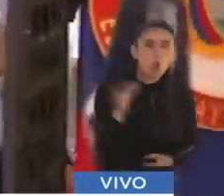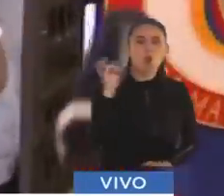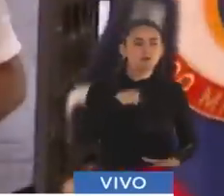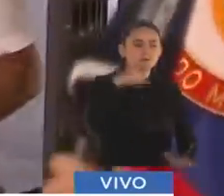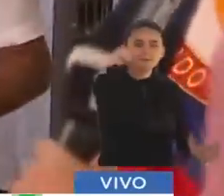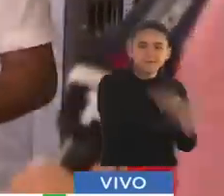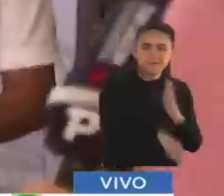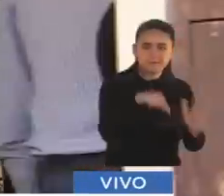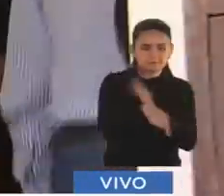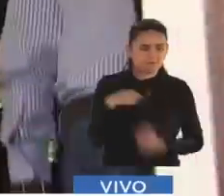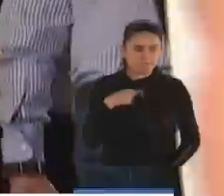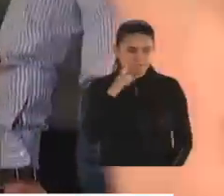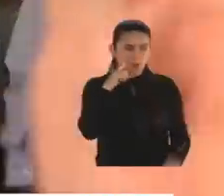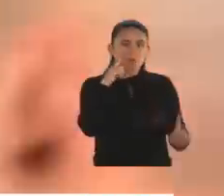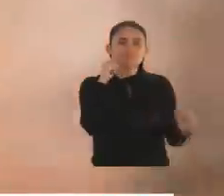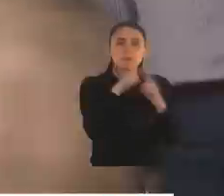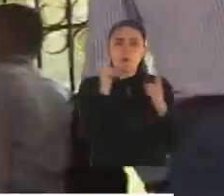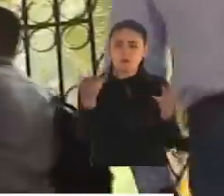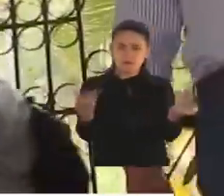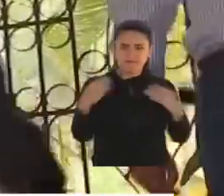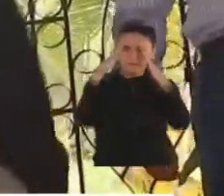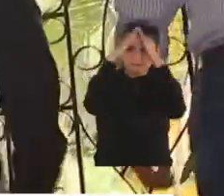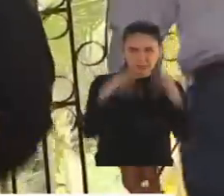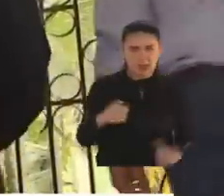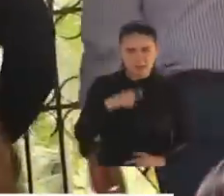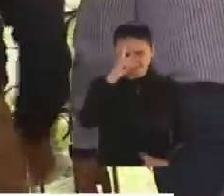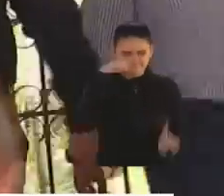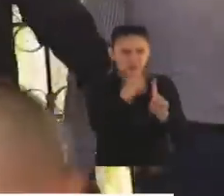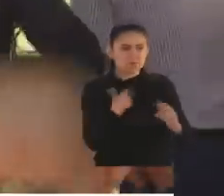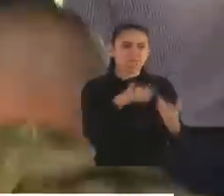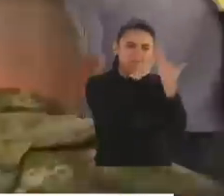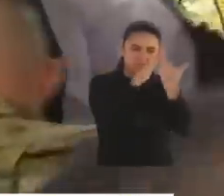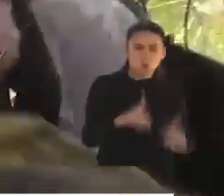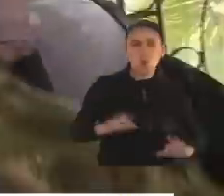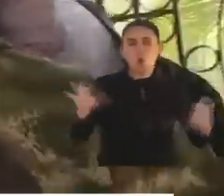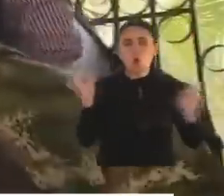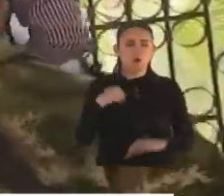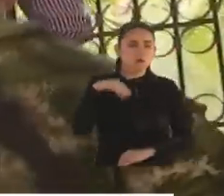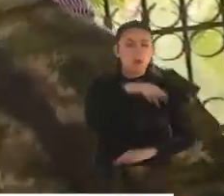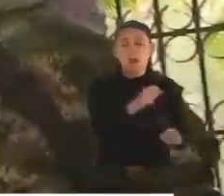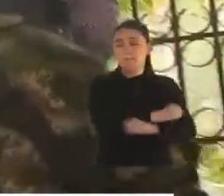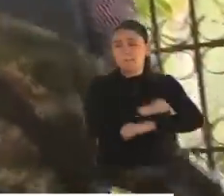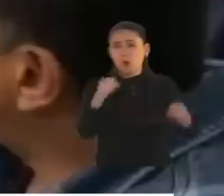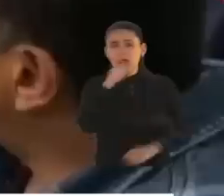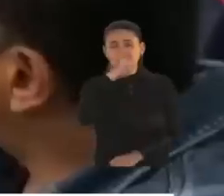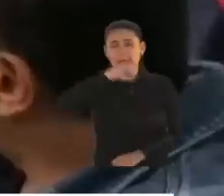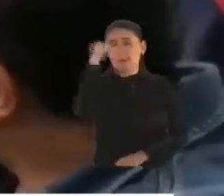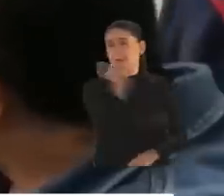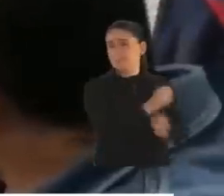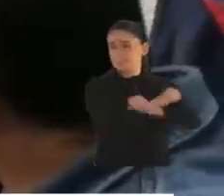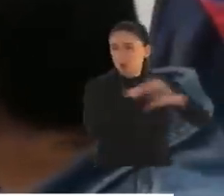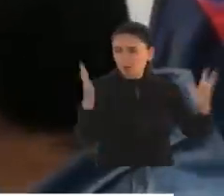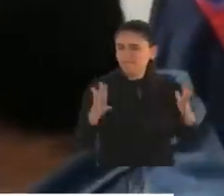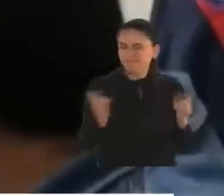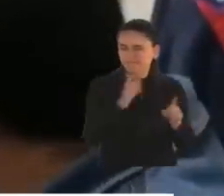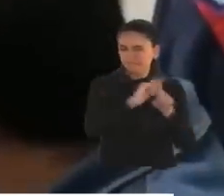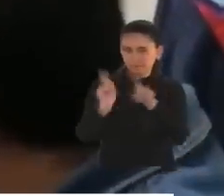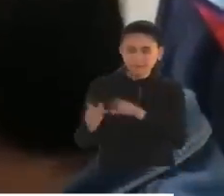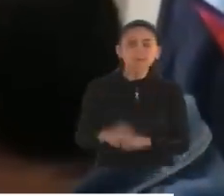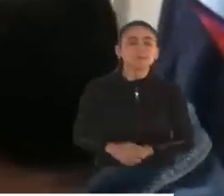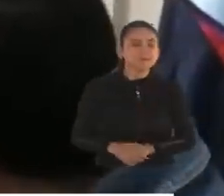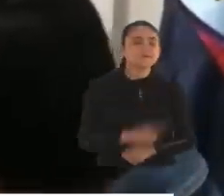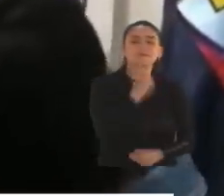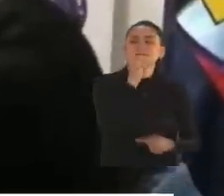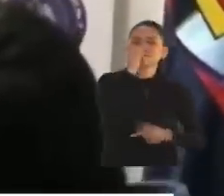relacionados con retaliaciones de bandas criminales y también atentados terroristas. Entre las conclusiones están las siguientes: llevar un